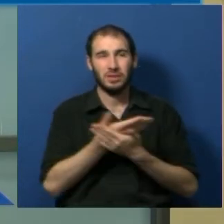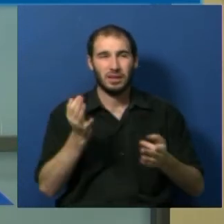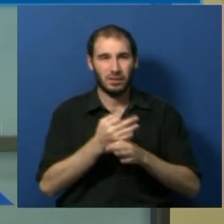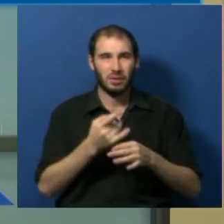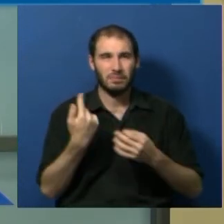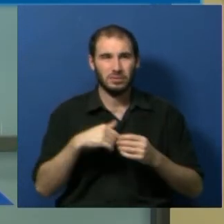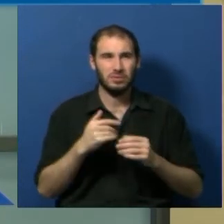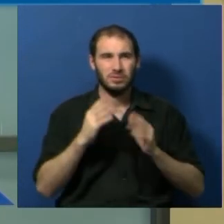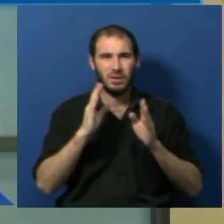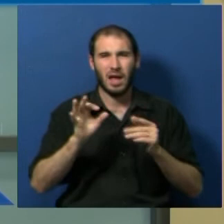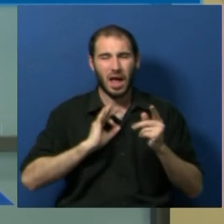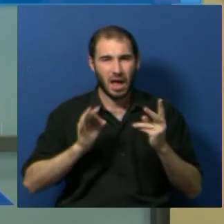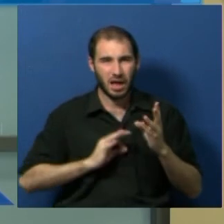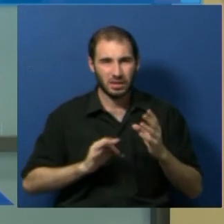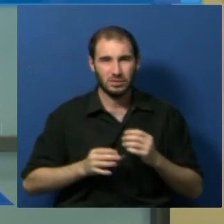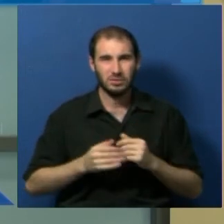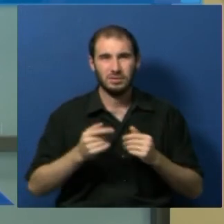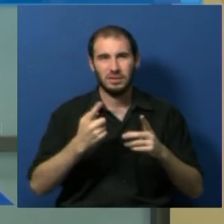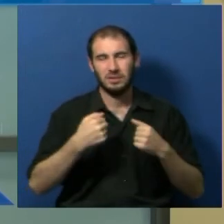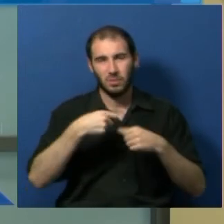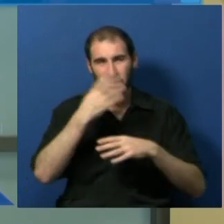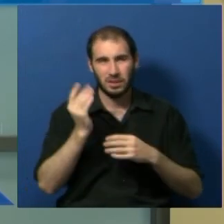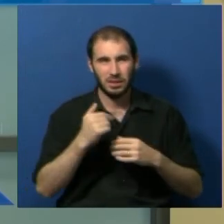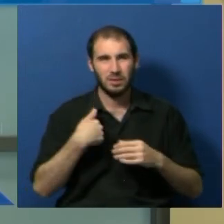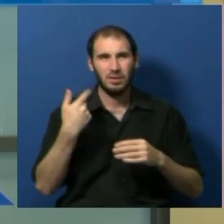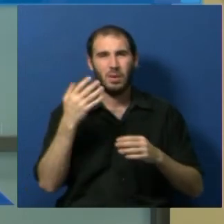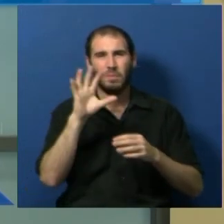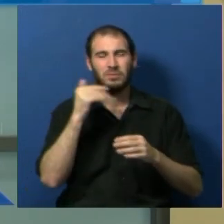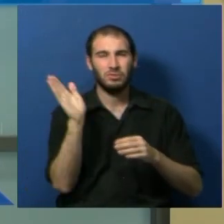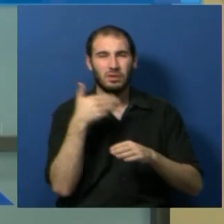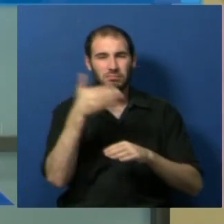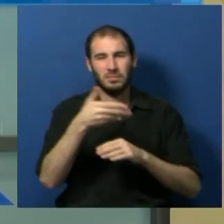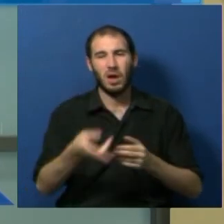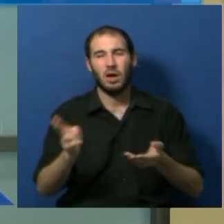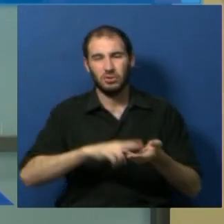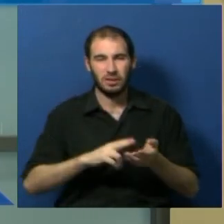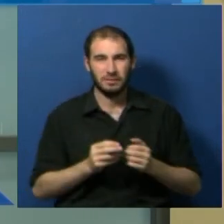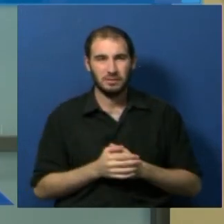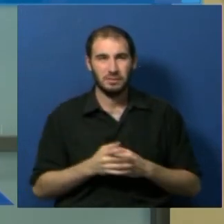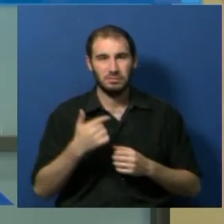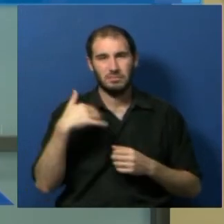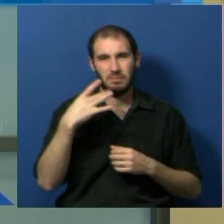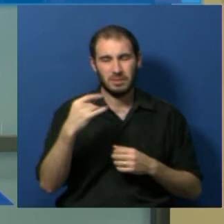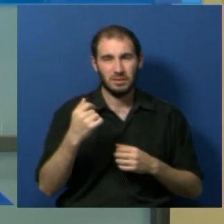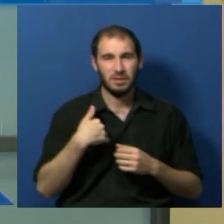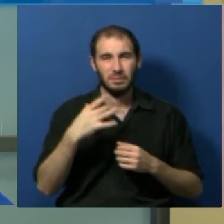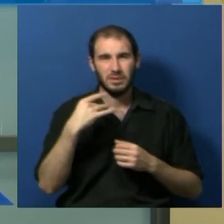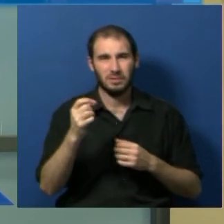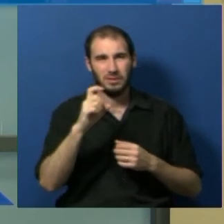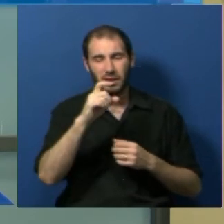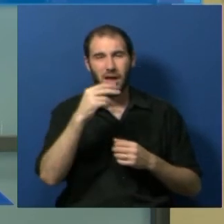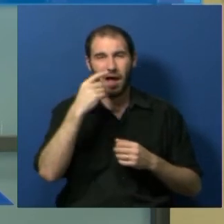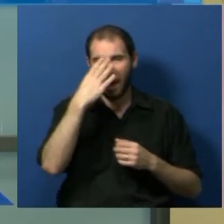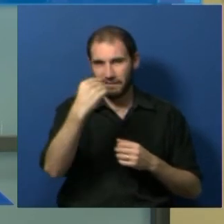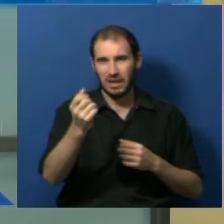yo voy a dedicarme los años que sea necesario. Ya he recorrido toda la provincia, lo voy a volver a hacer a donde me inviten. Ya tengo invitaciones de Alvear,